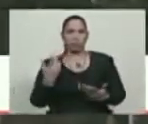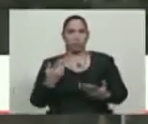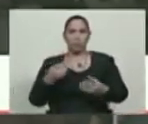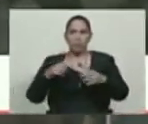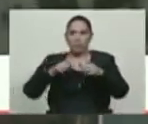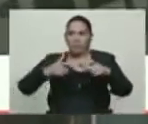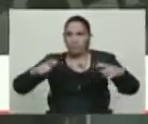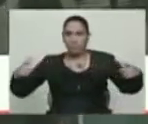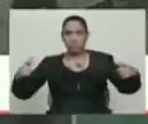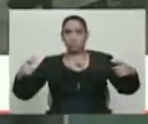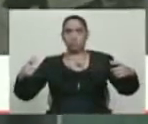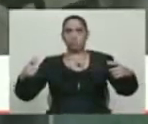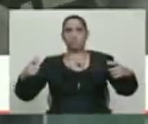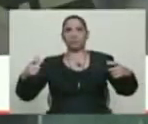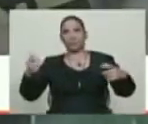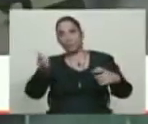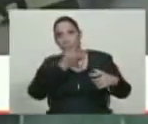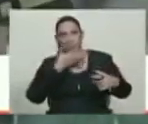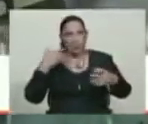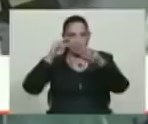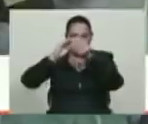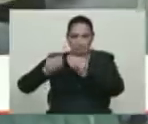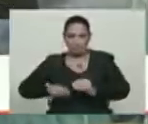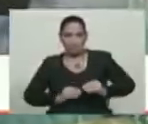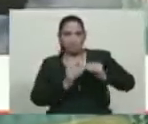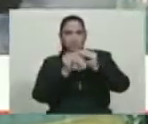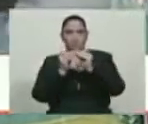su crecimiento, su mejoría.